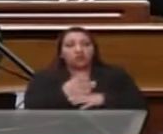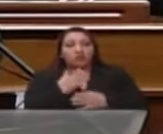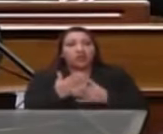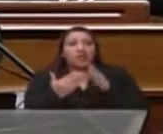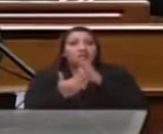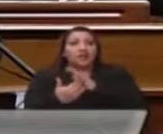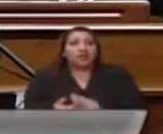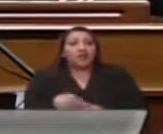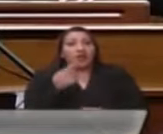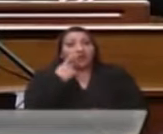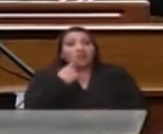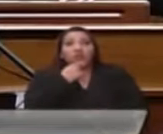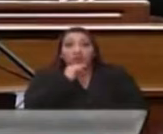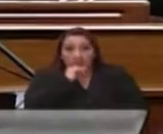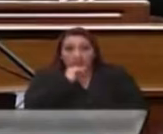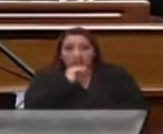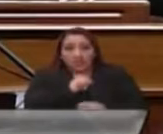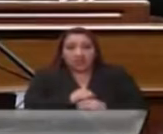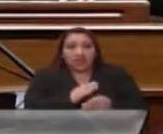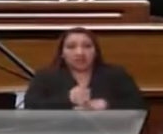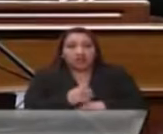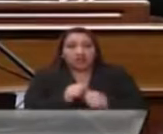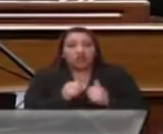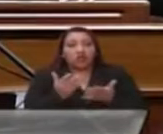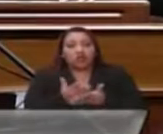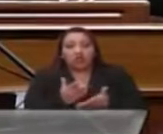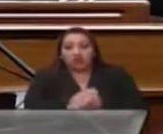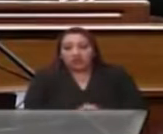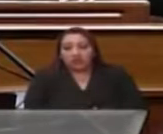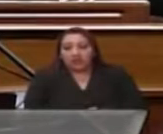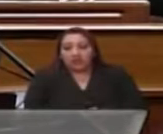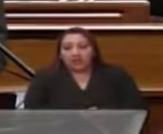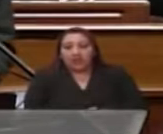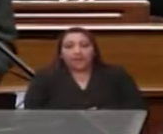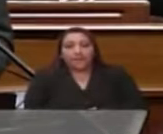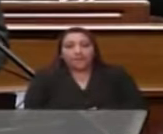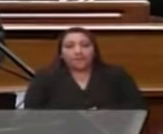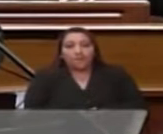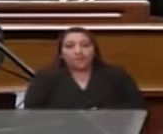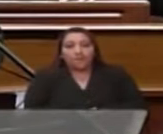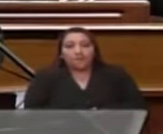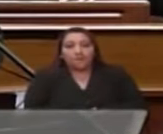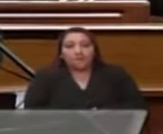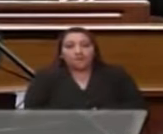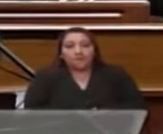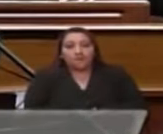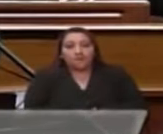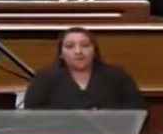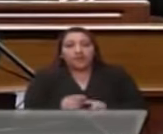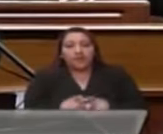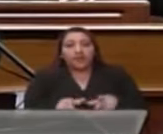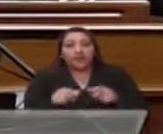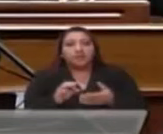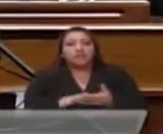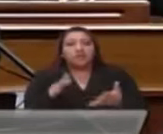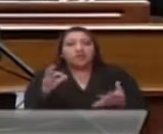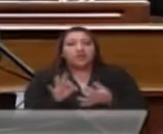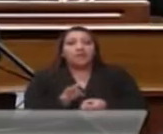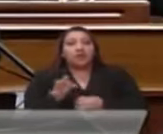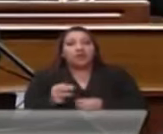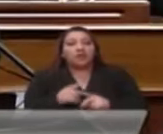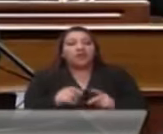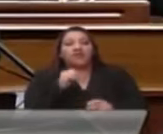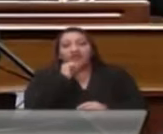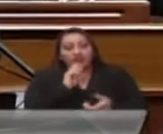la discriminación de género en el acceso a las escuelas. especialmente en las áreas rurales,